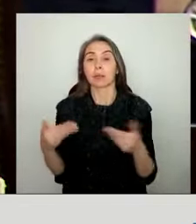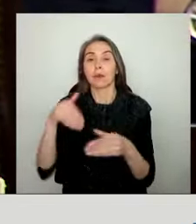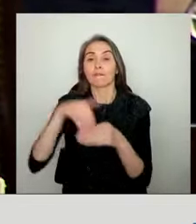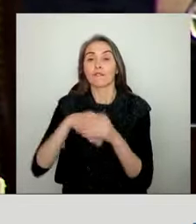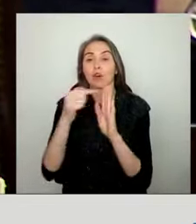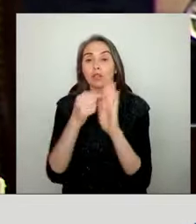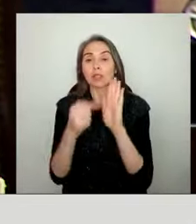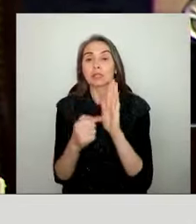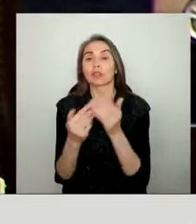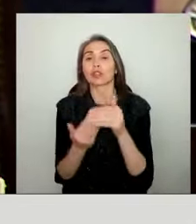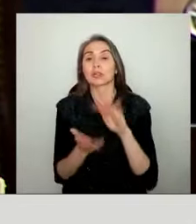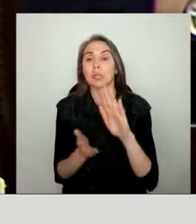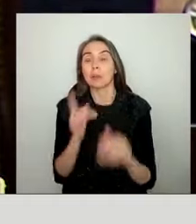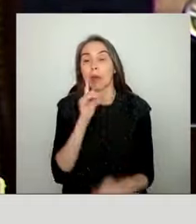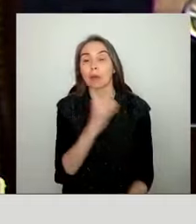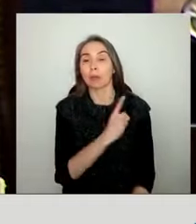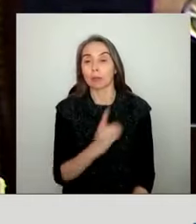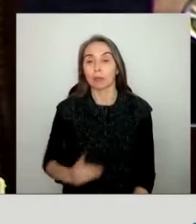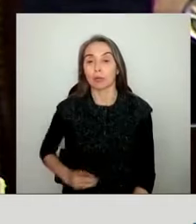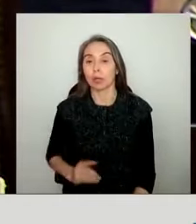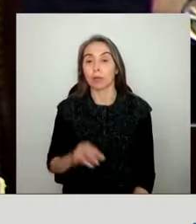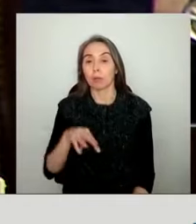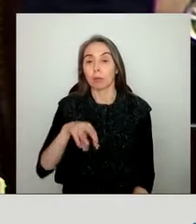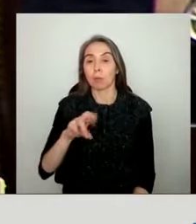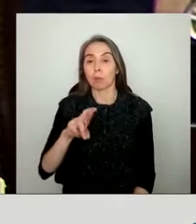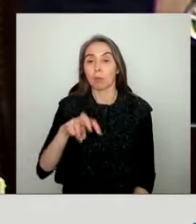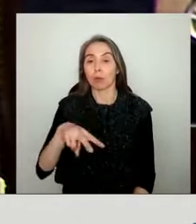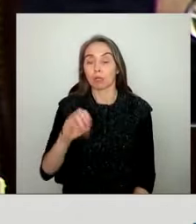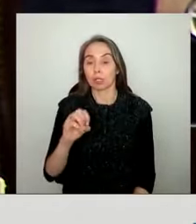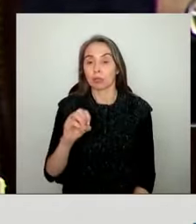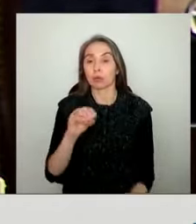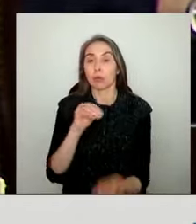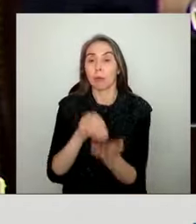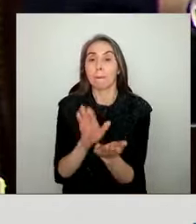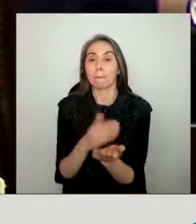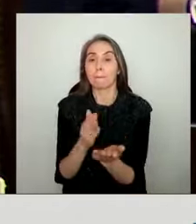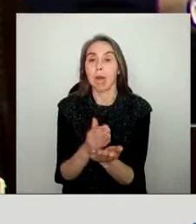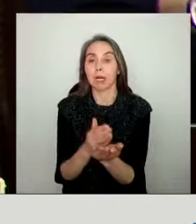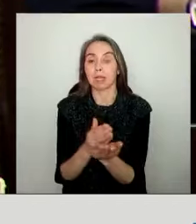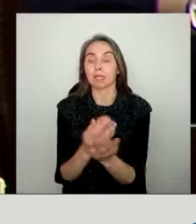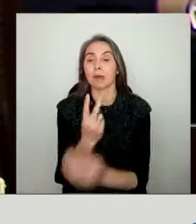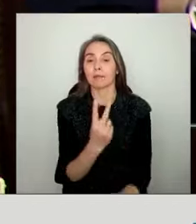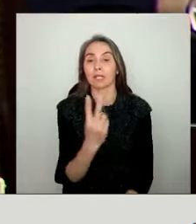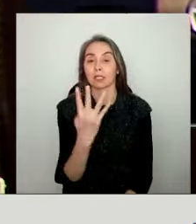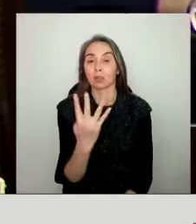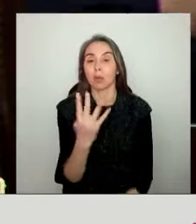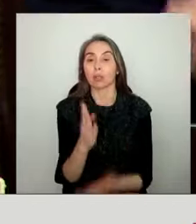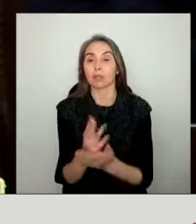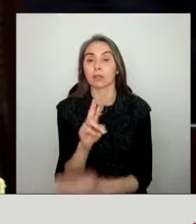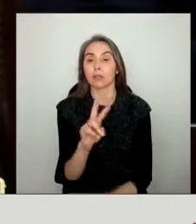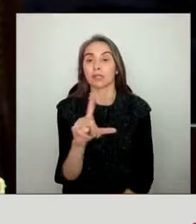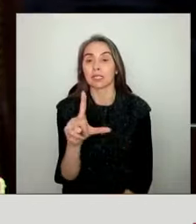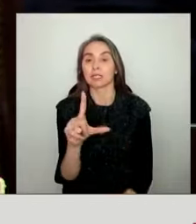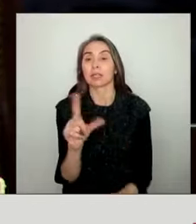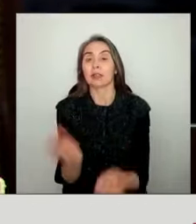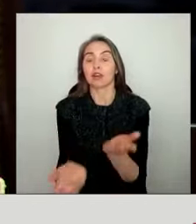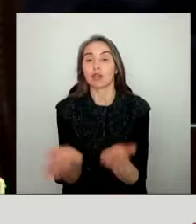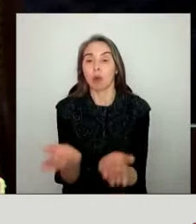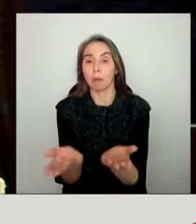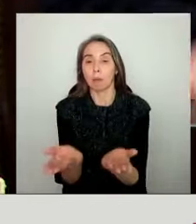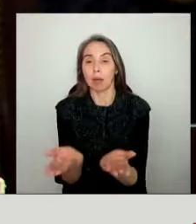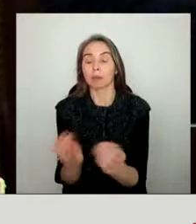solicitada por el diputado Benjamín Moreno y que consta en las páginas 24 al 27 del Comparado Cabe